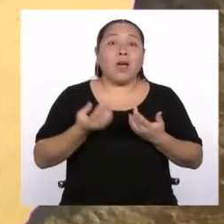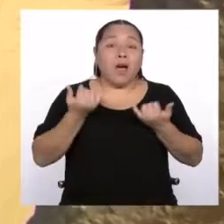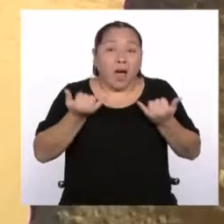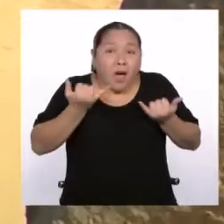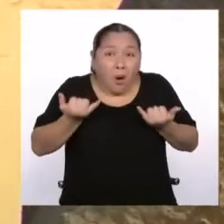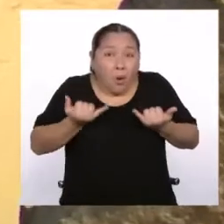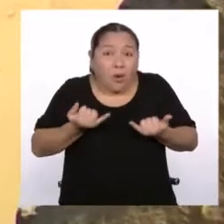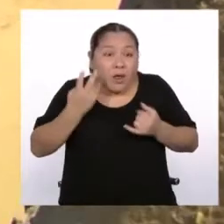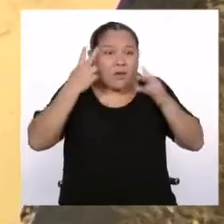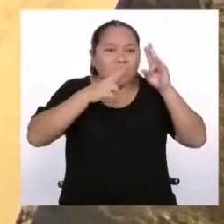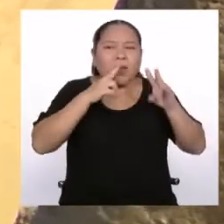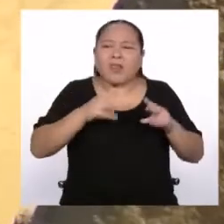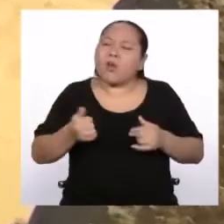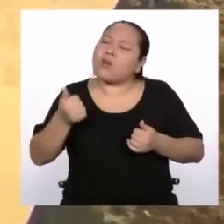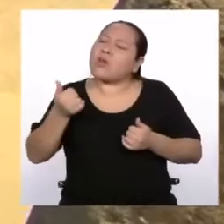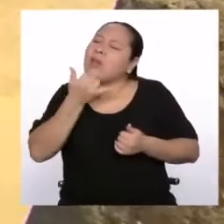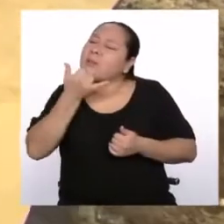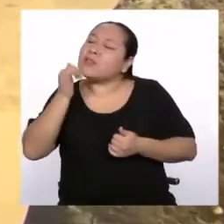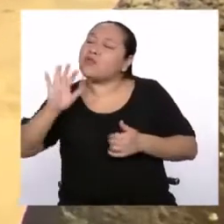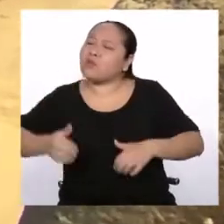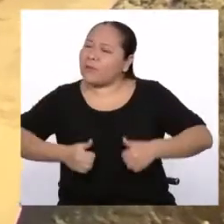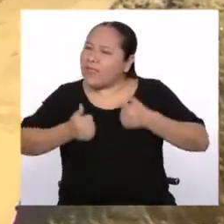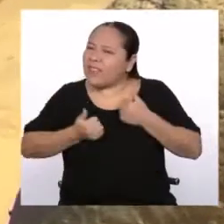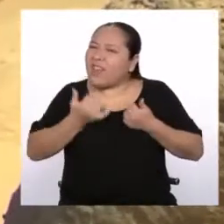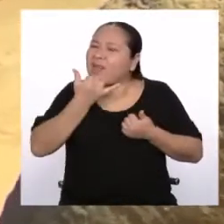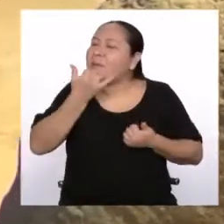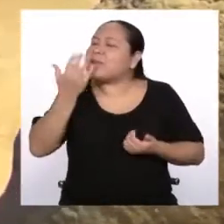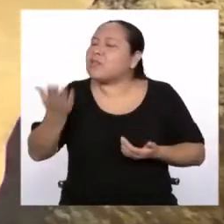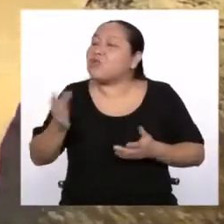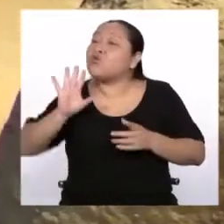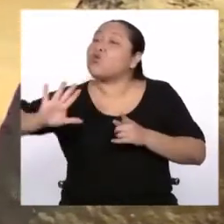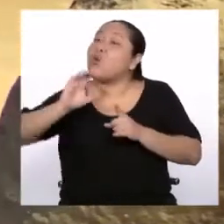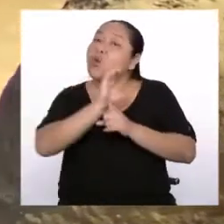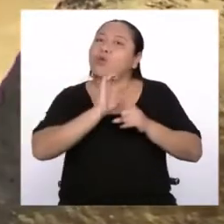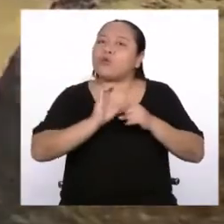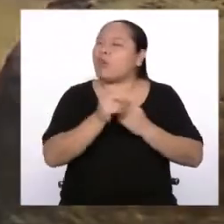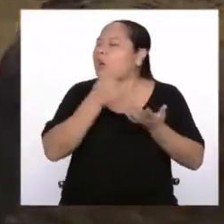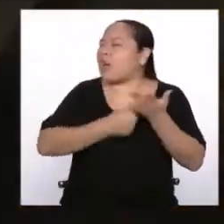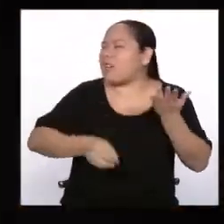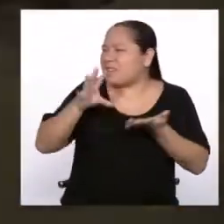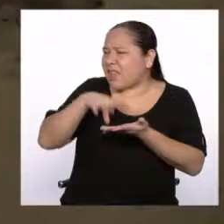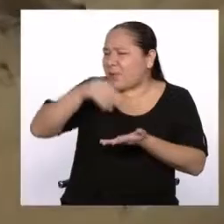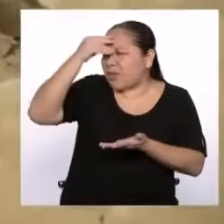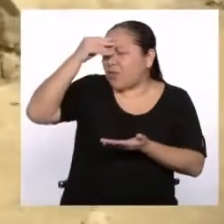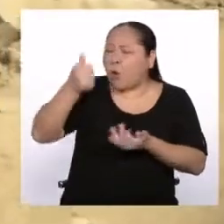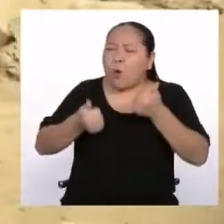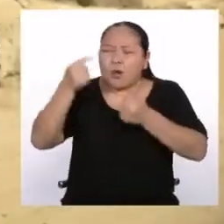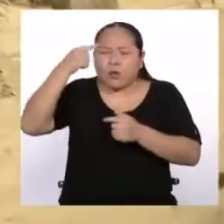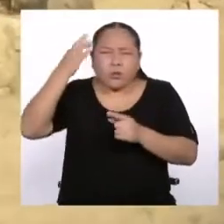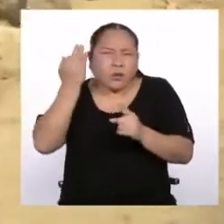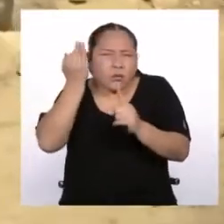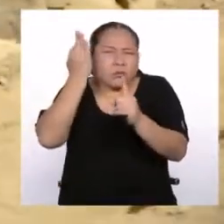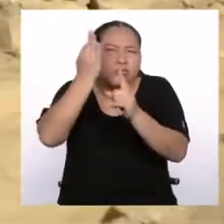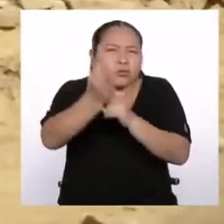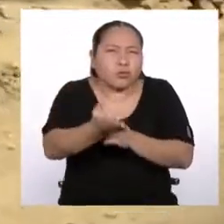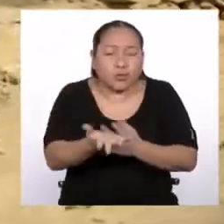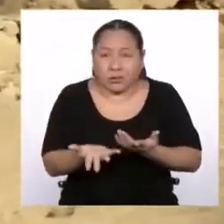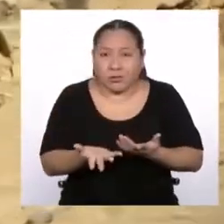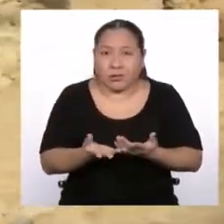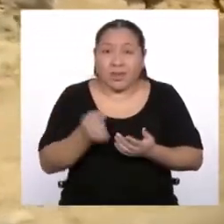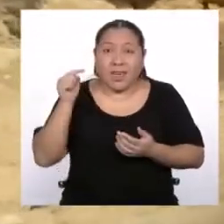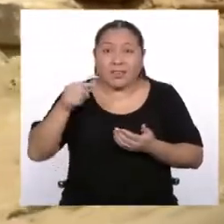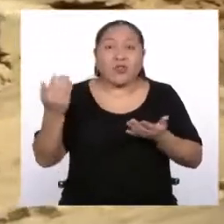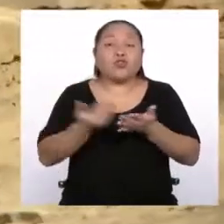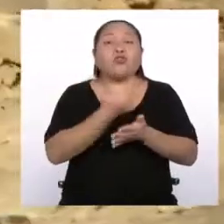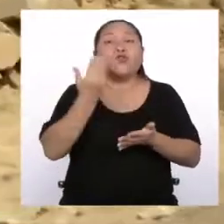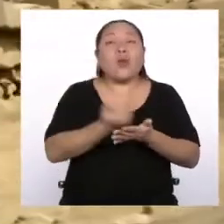está pasando hoy con tu vida, con tu cultura, qué estás aprendiendo, hacia dónde te estás proyectando. Entonces, generar esos